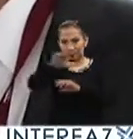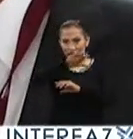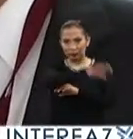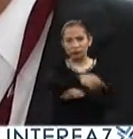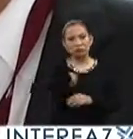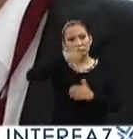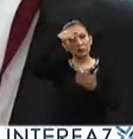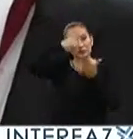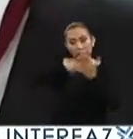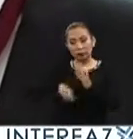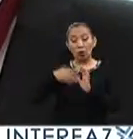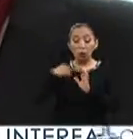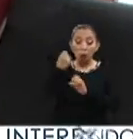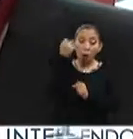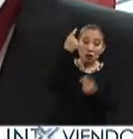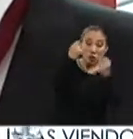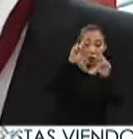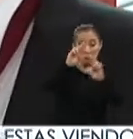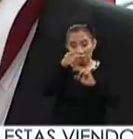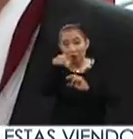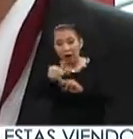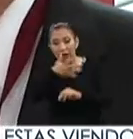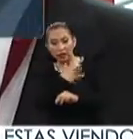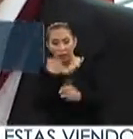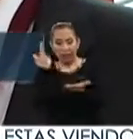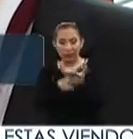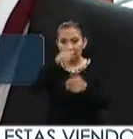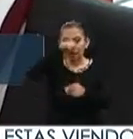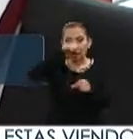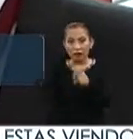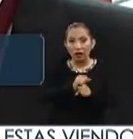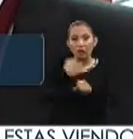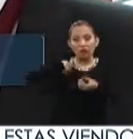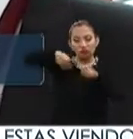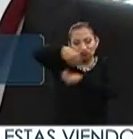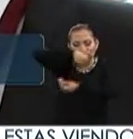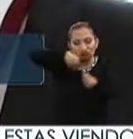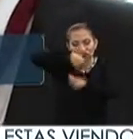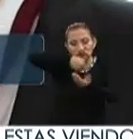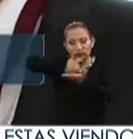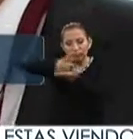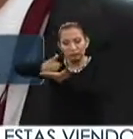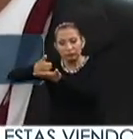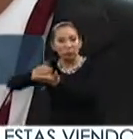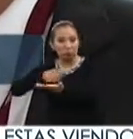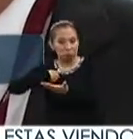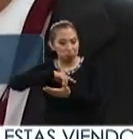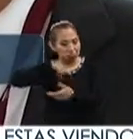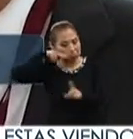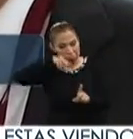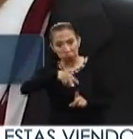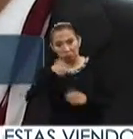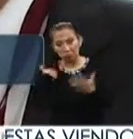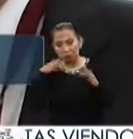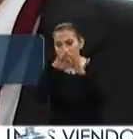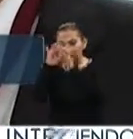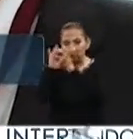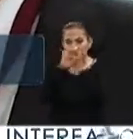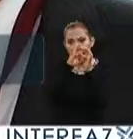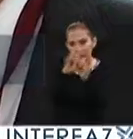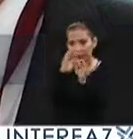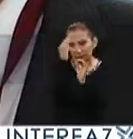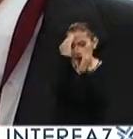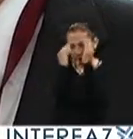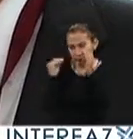Yo creo que somos de las pocas universidades que tiene una Secretaría de Sustentabilidad y que en ese sentido hemos unido